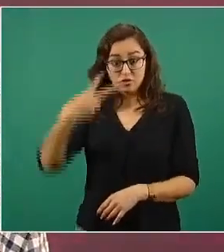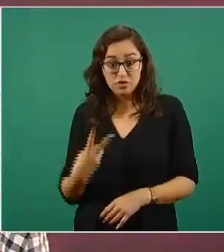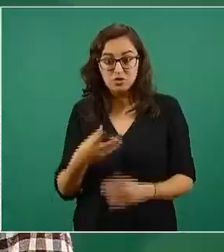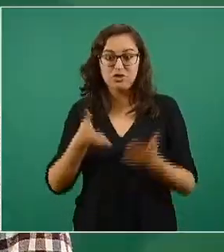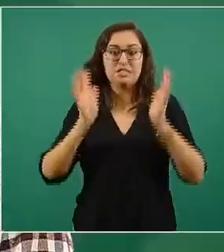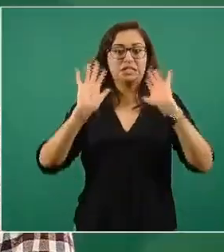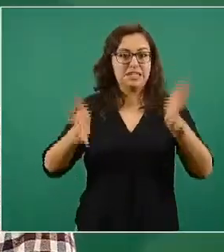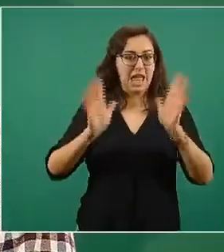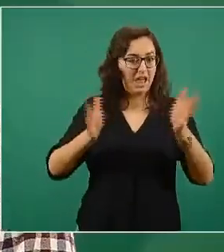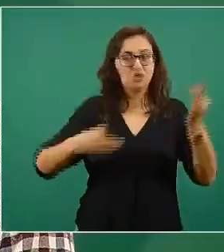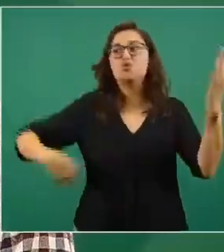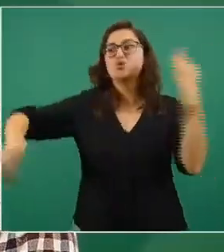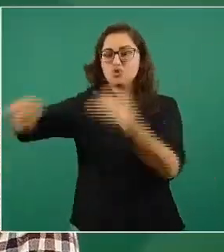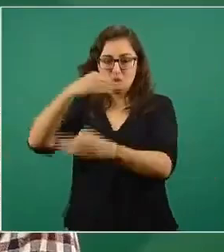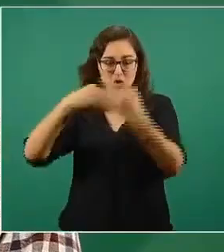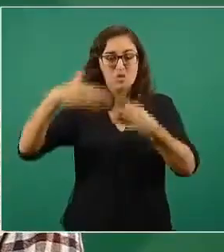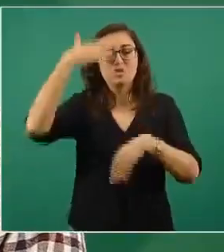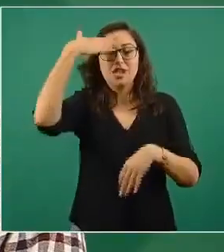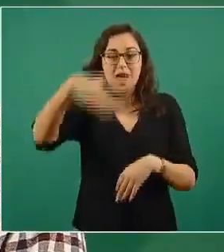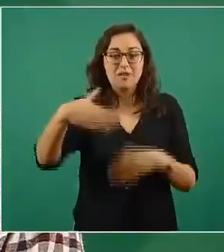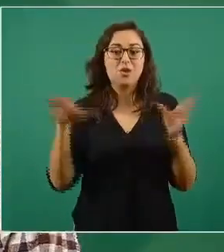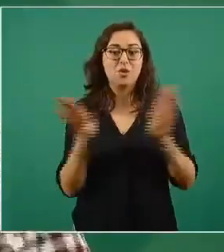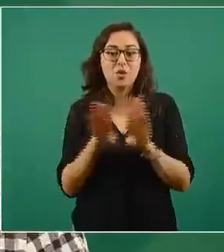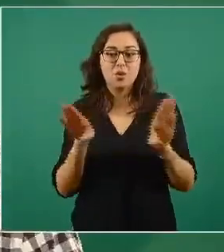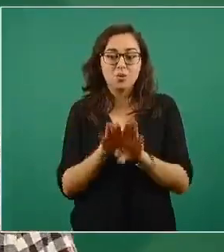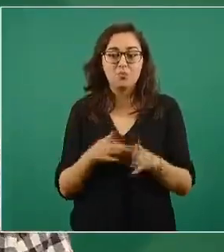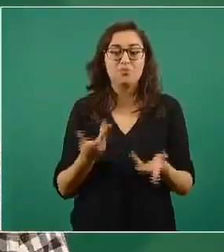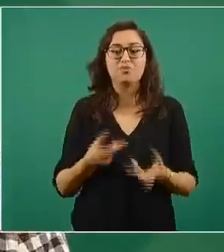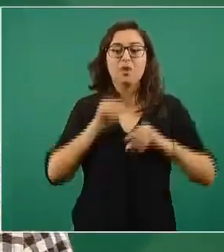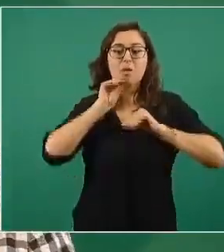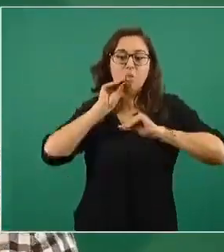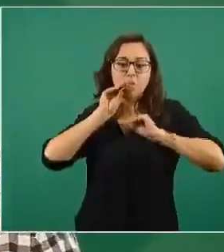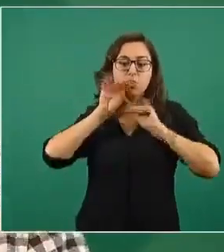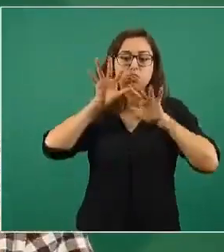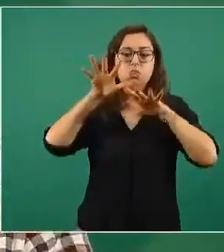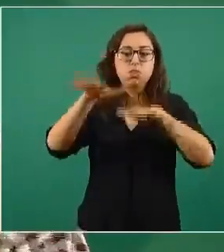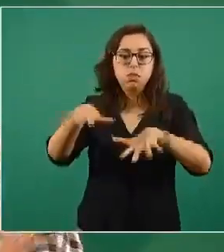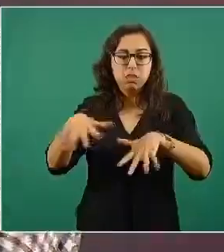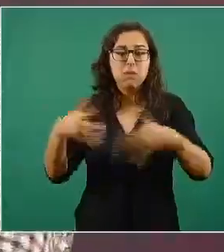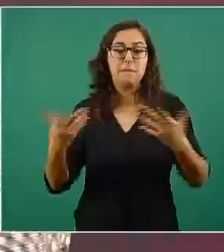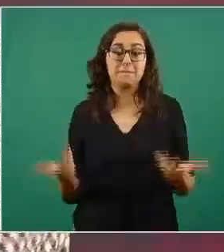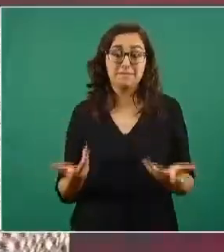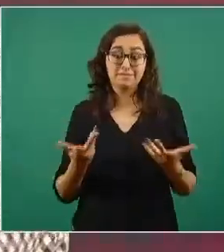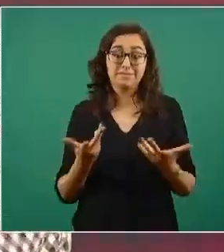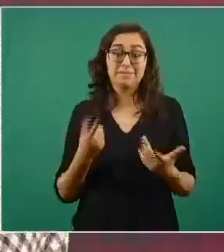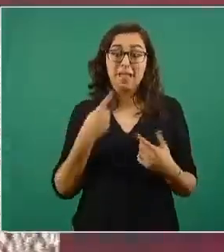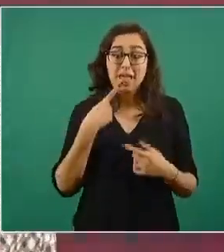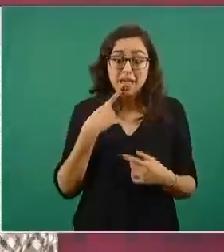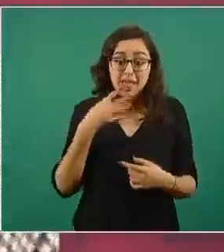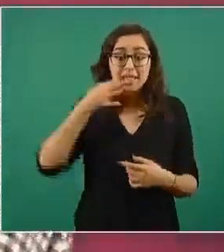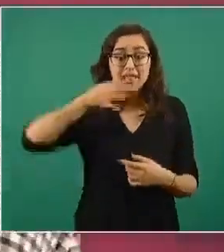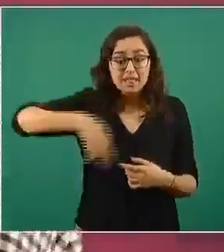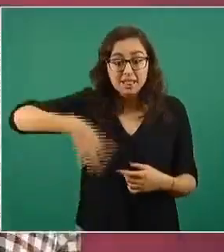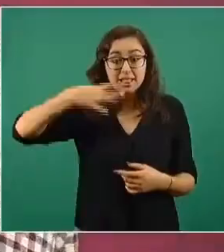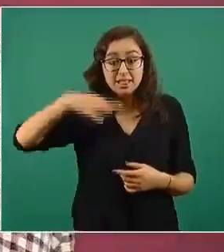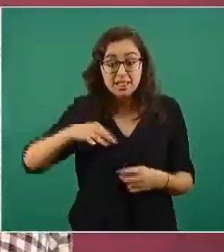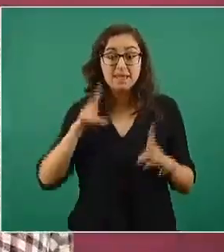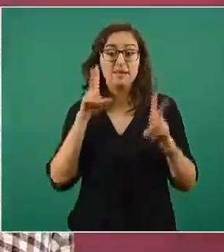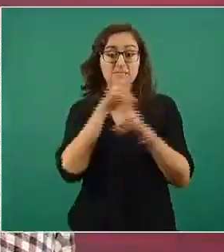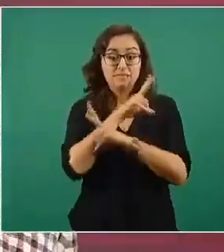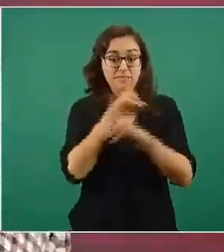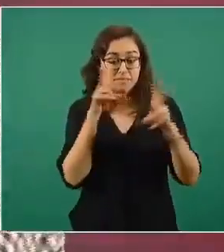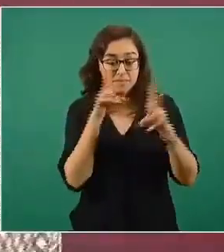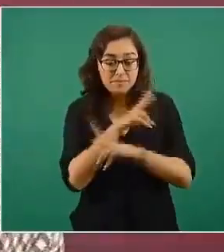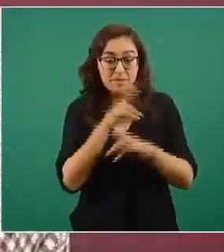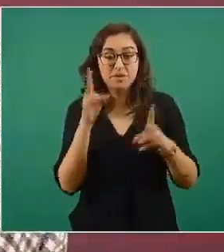todo el mundo lo tenga claro, se transmite por la vía respiratoria por el intercambio de fluidos, saliva, secreciones